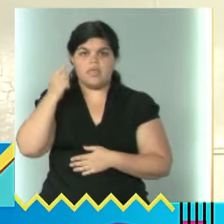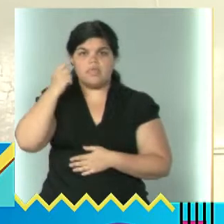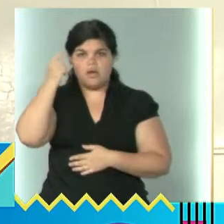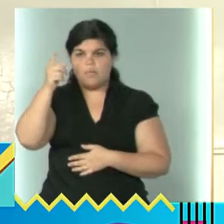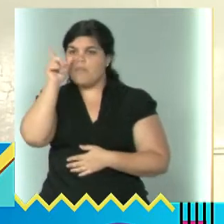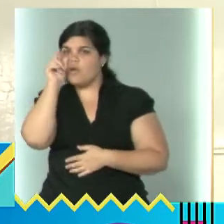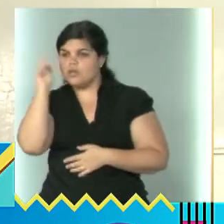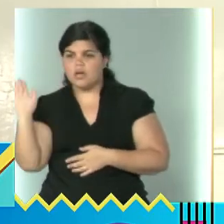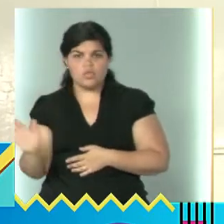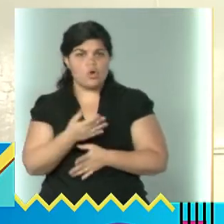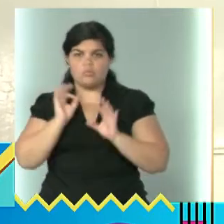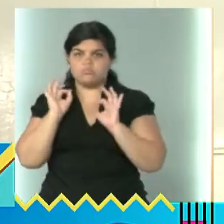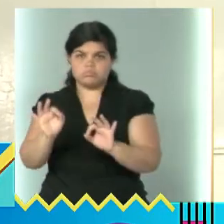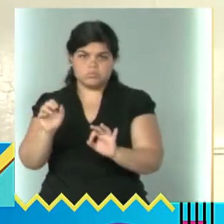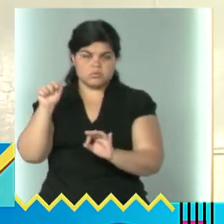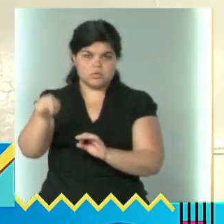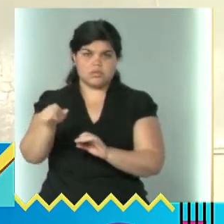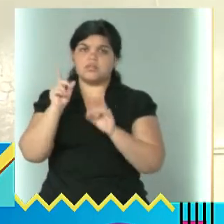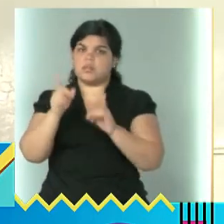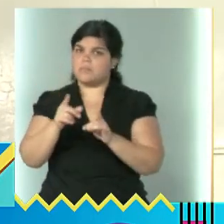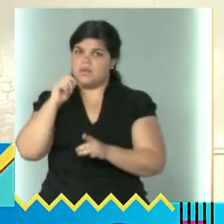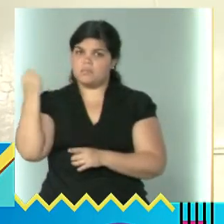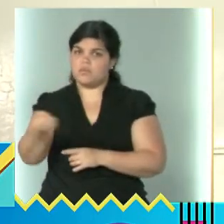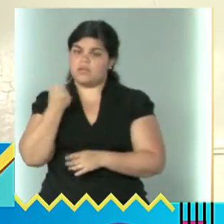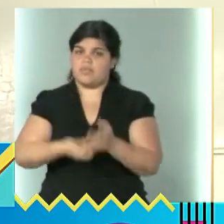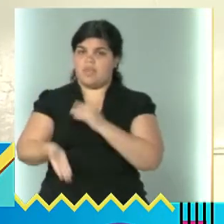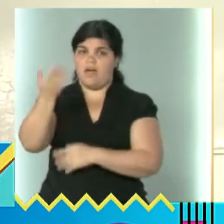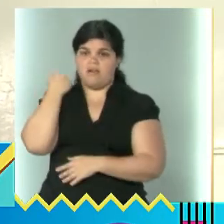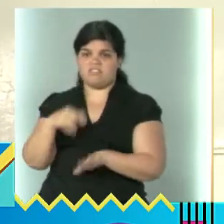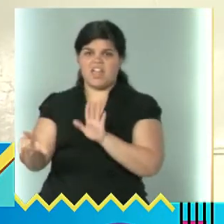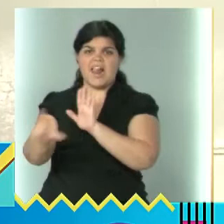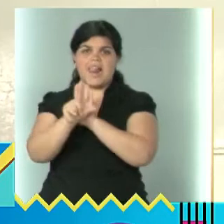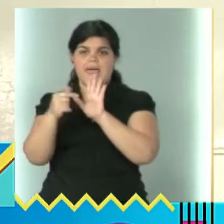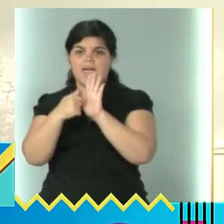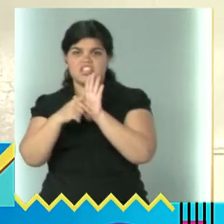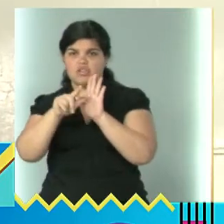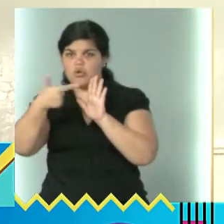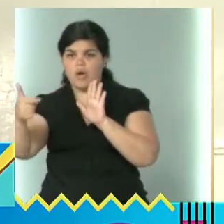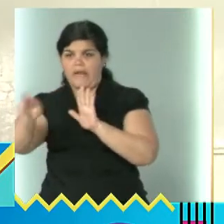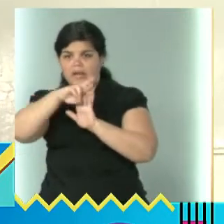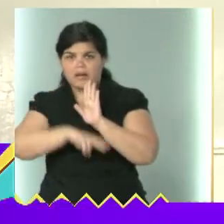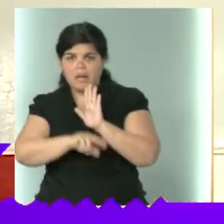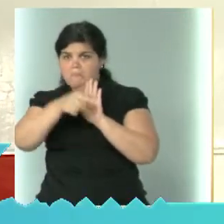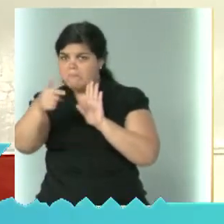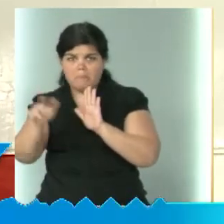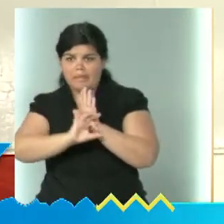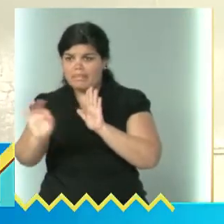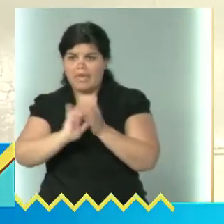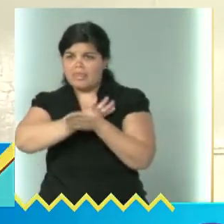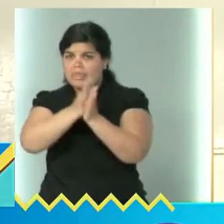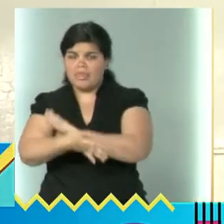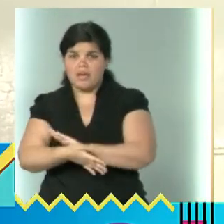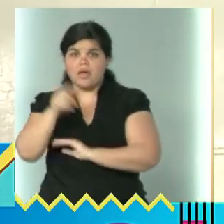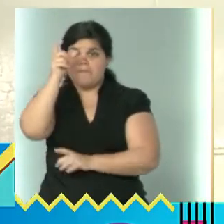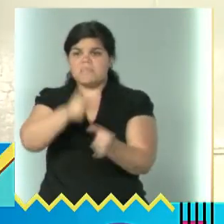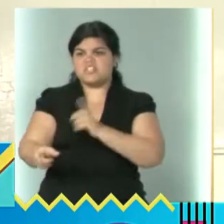parece que es muy importante, que recién se habló, es el tema de la legislación. Que no hay nada reglamentado, que es todo como el consumidor lo consume